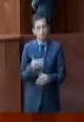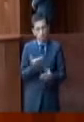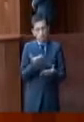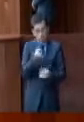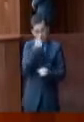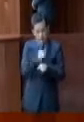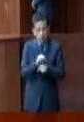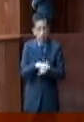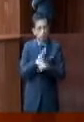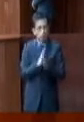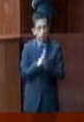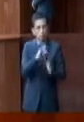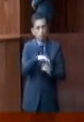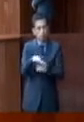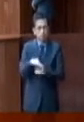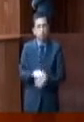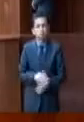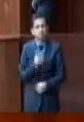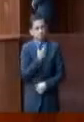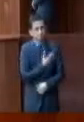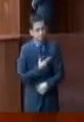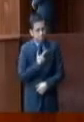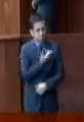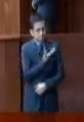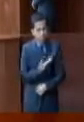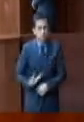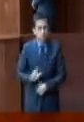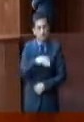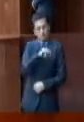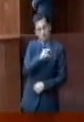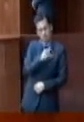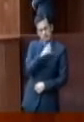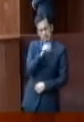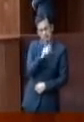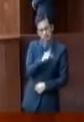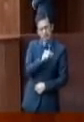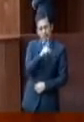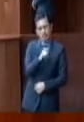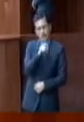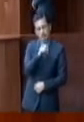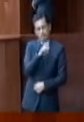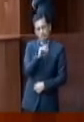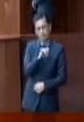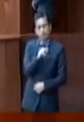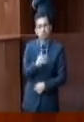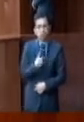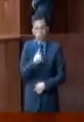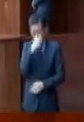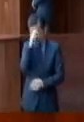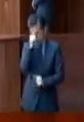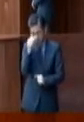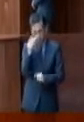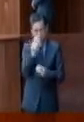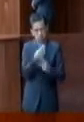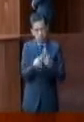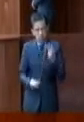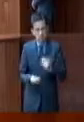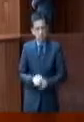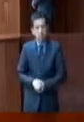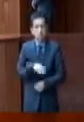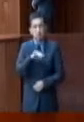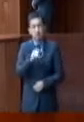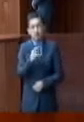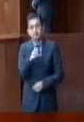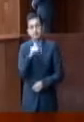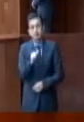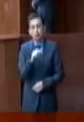con un magistral camila villafuerte con ello de acuerdo con los 3 álex nuestro maestro felipe